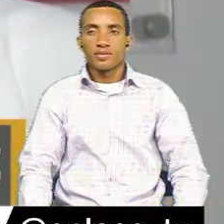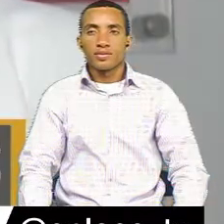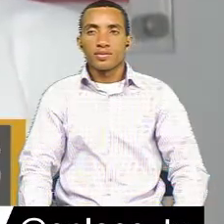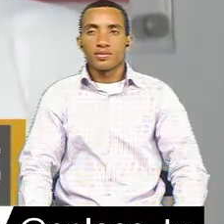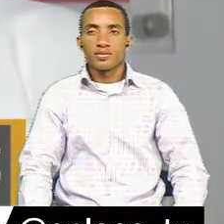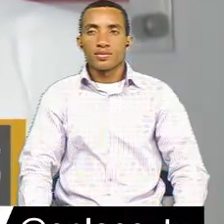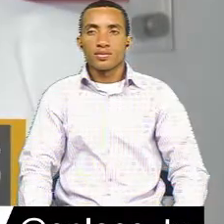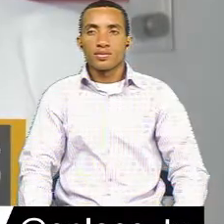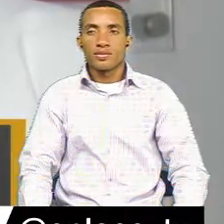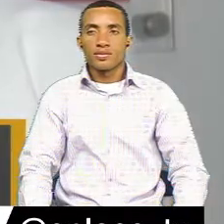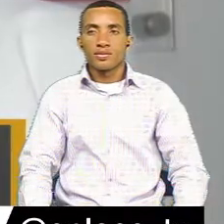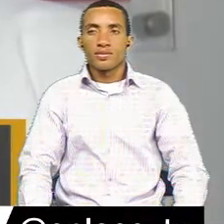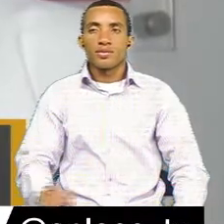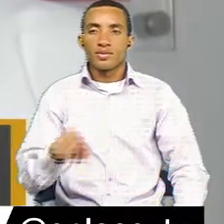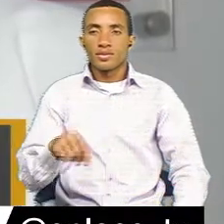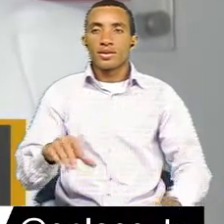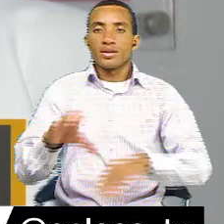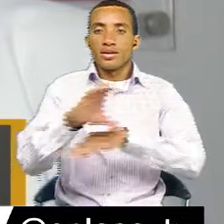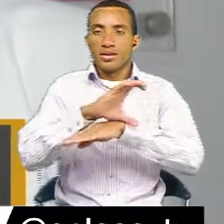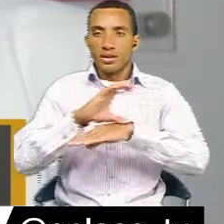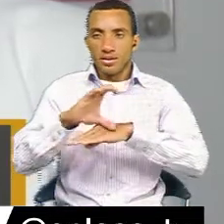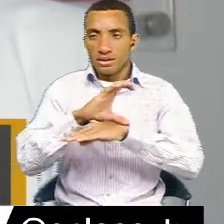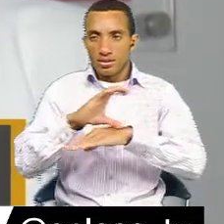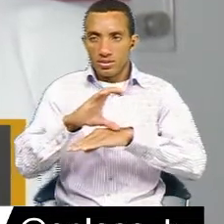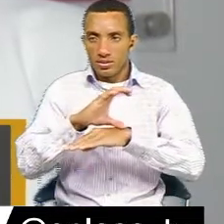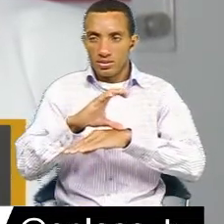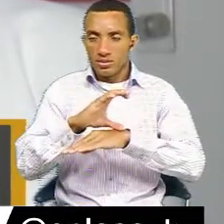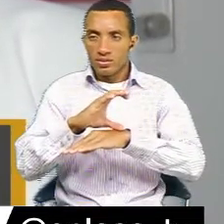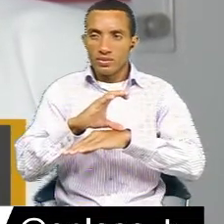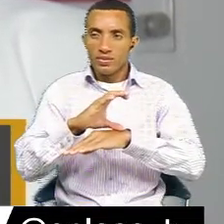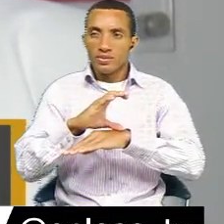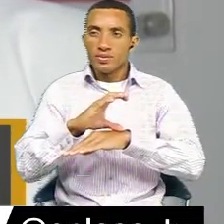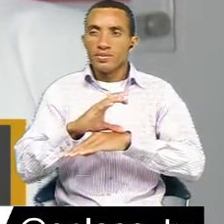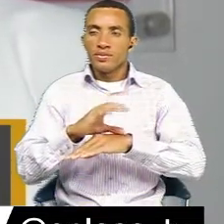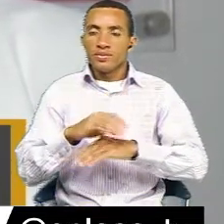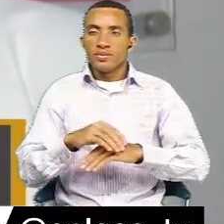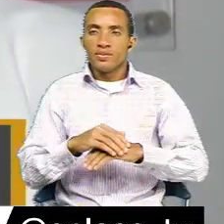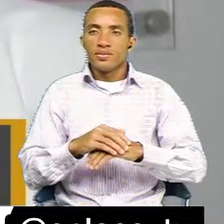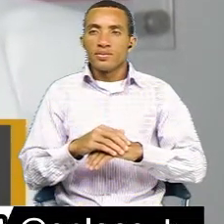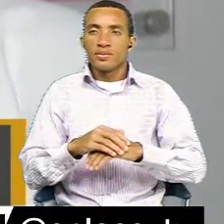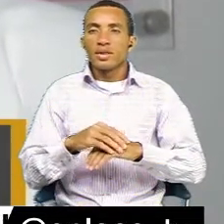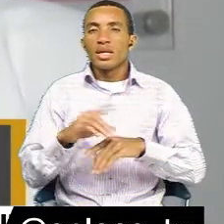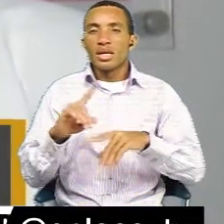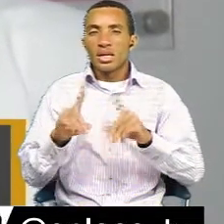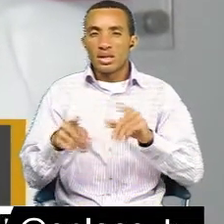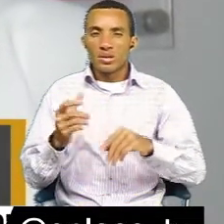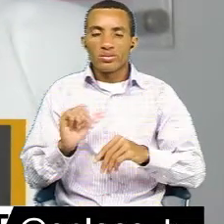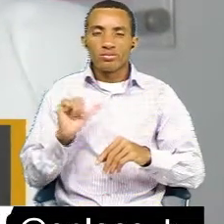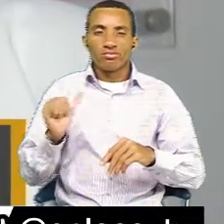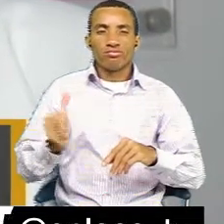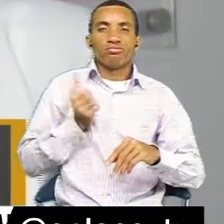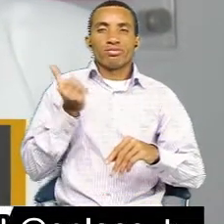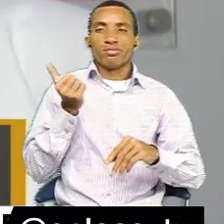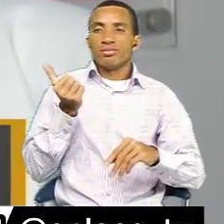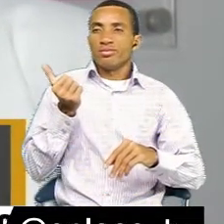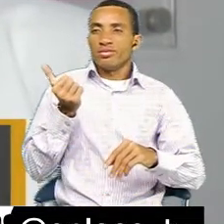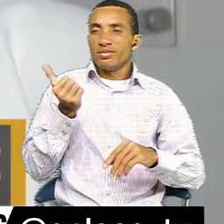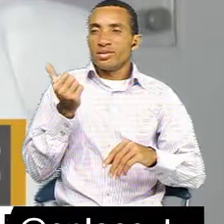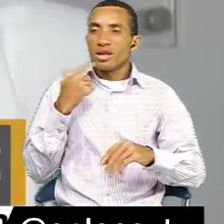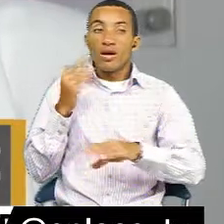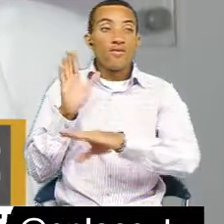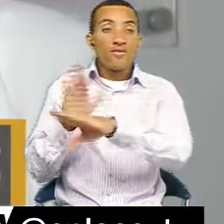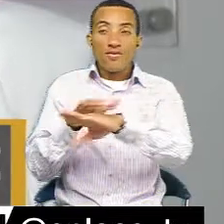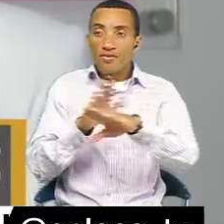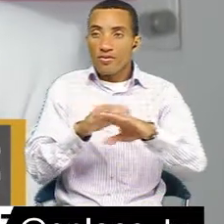Tramitadores en la ciudad que de manera arbitraria les están informando a